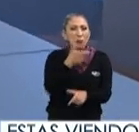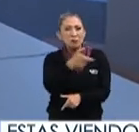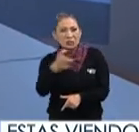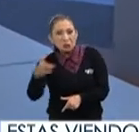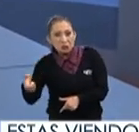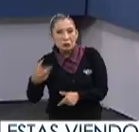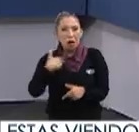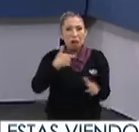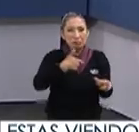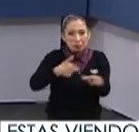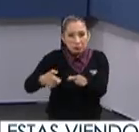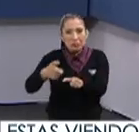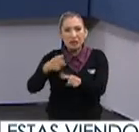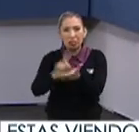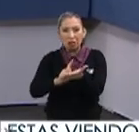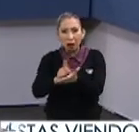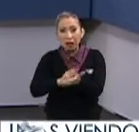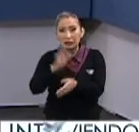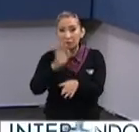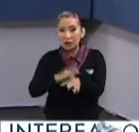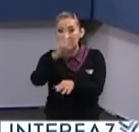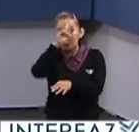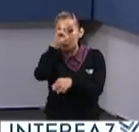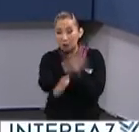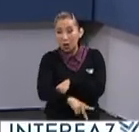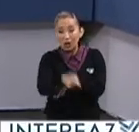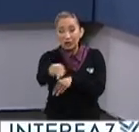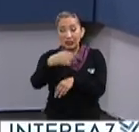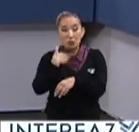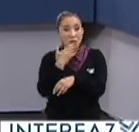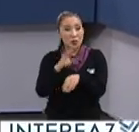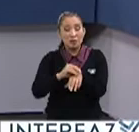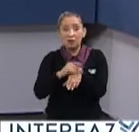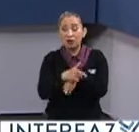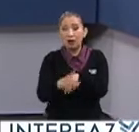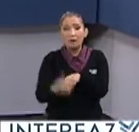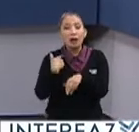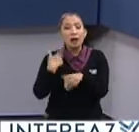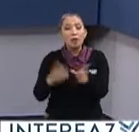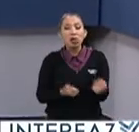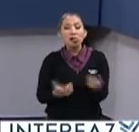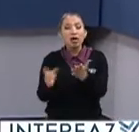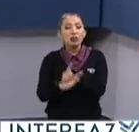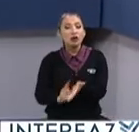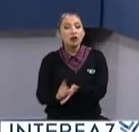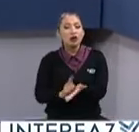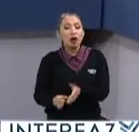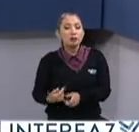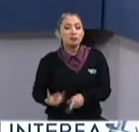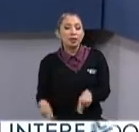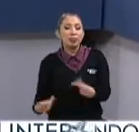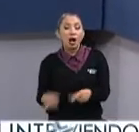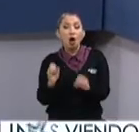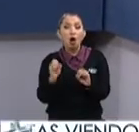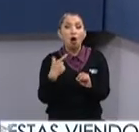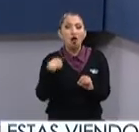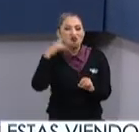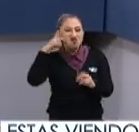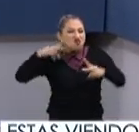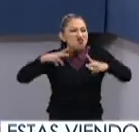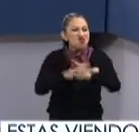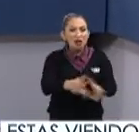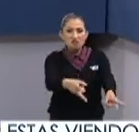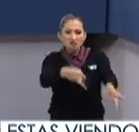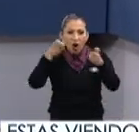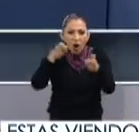y sobre todo de las armas ilícitas que se utilizan, entre otras cosas, en tráfico de drogas o en actos violentos como son